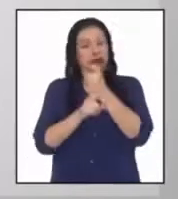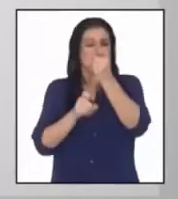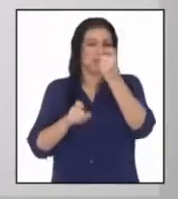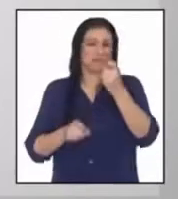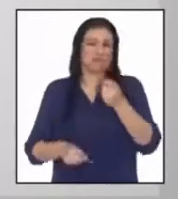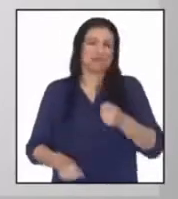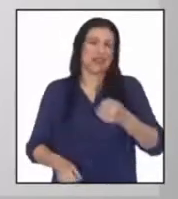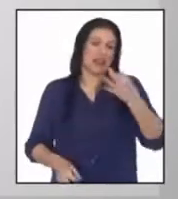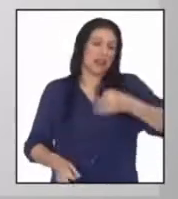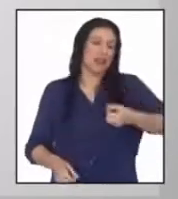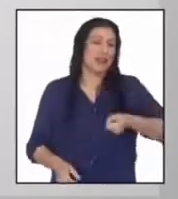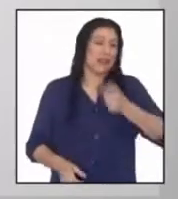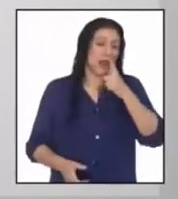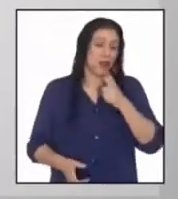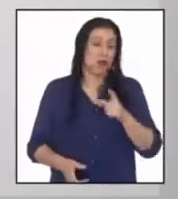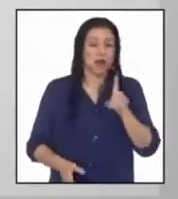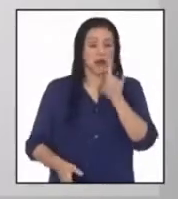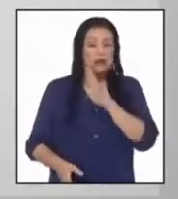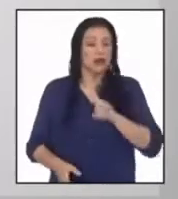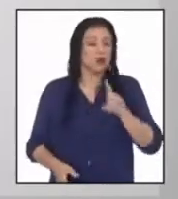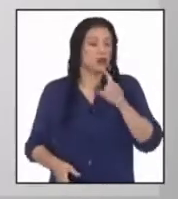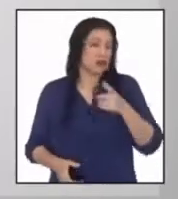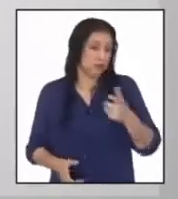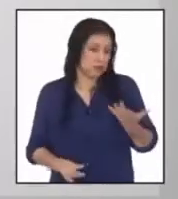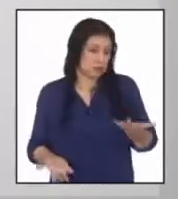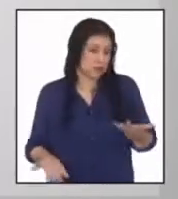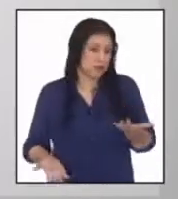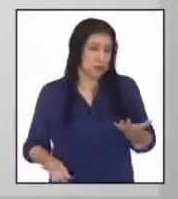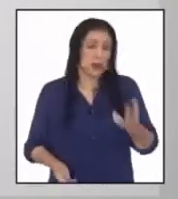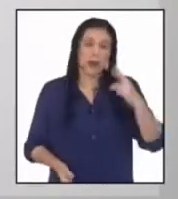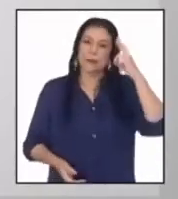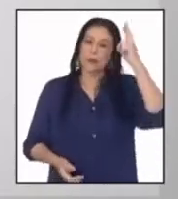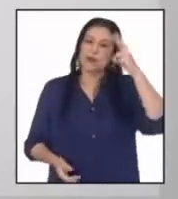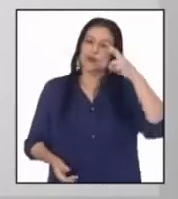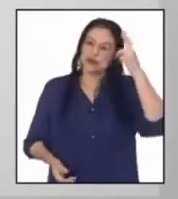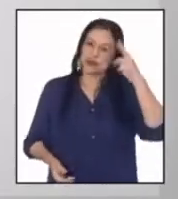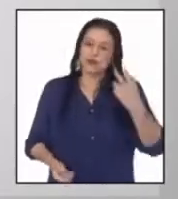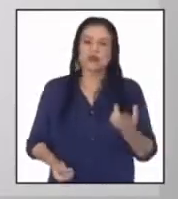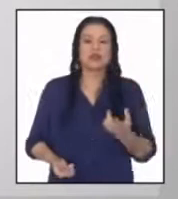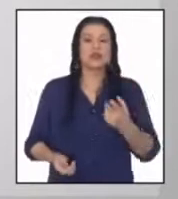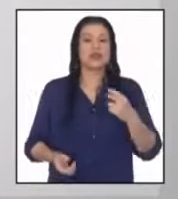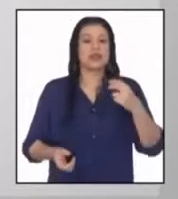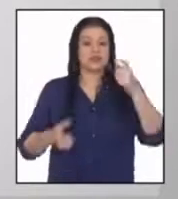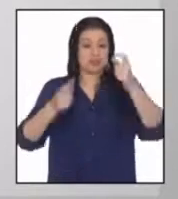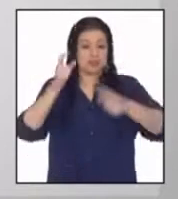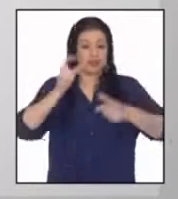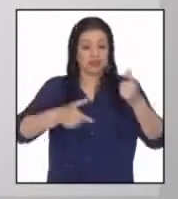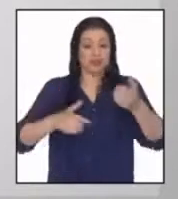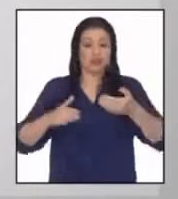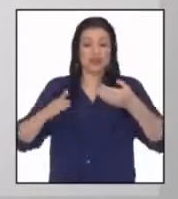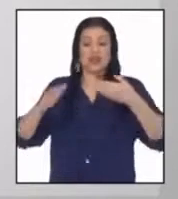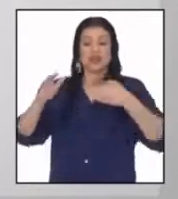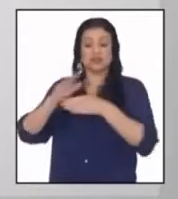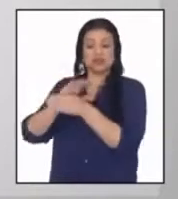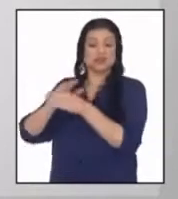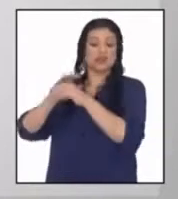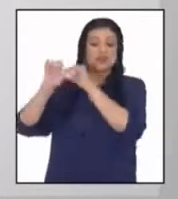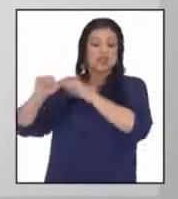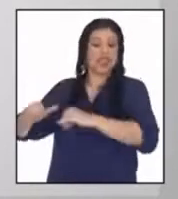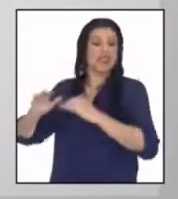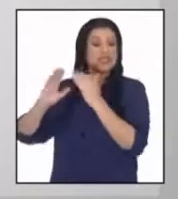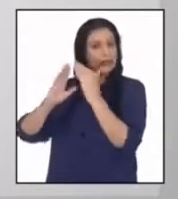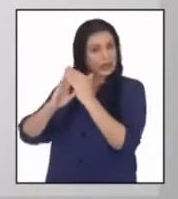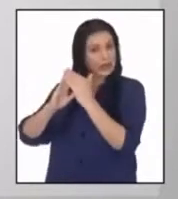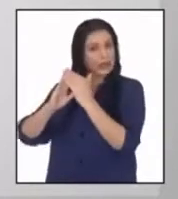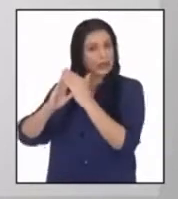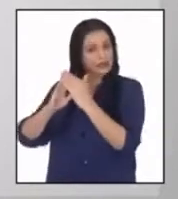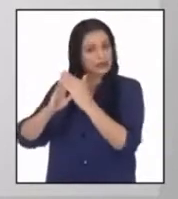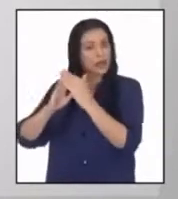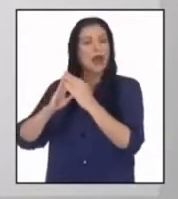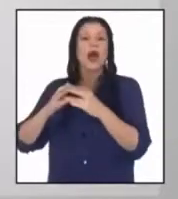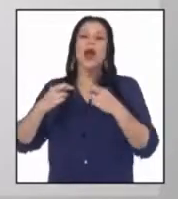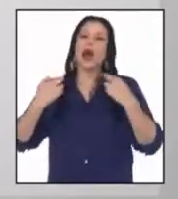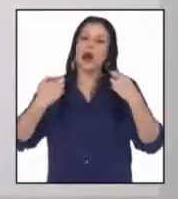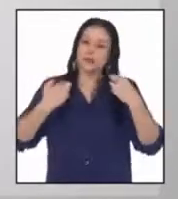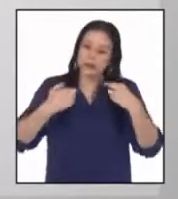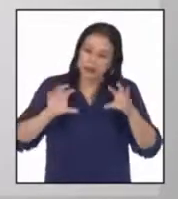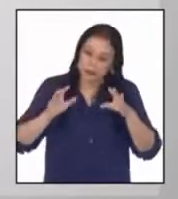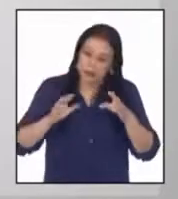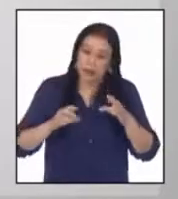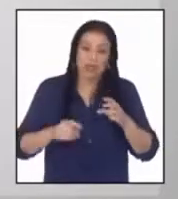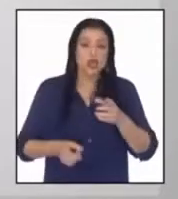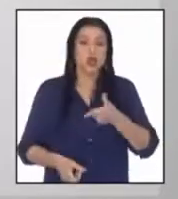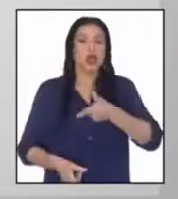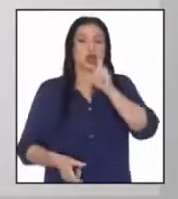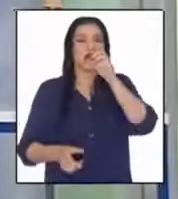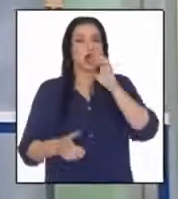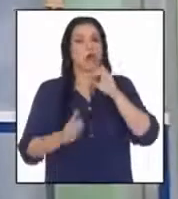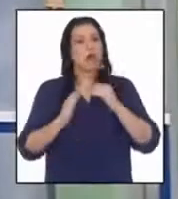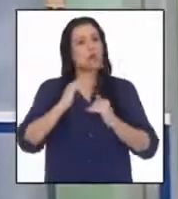agua que consumimos. Por eso, que hayamos estado en un aislamiento social obligatorio ha permitido que podamos alcanzar